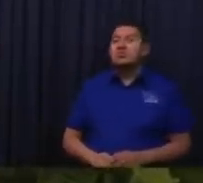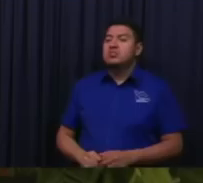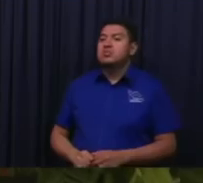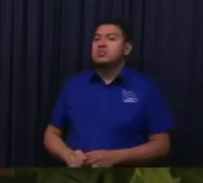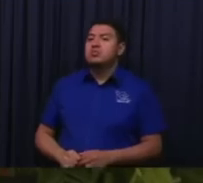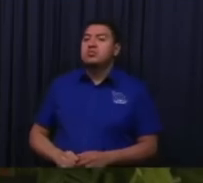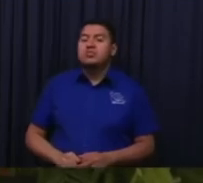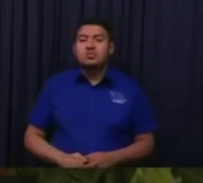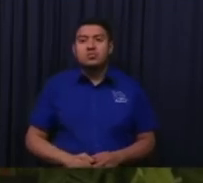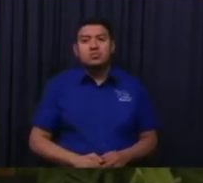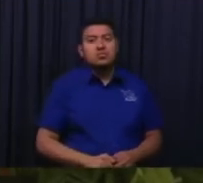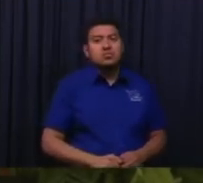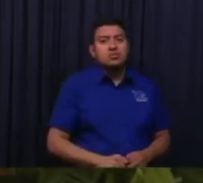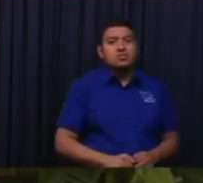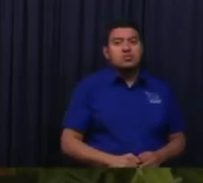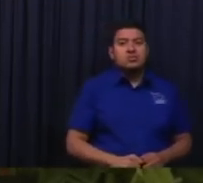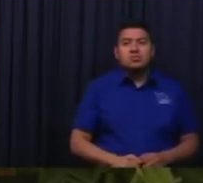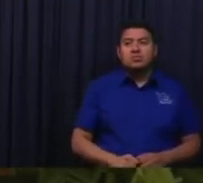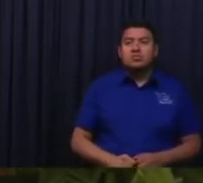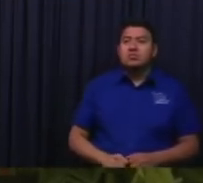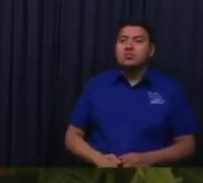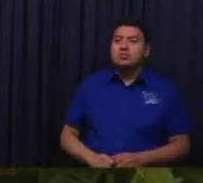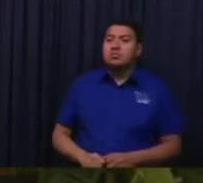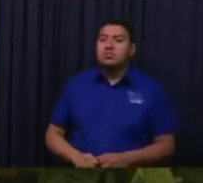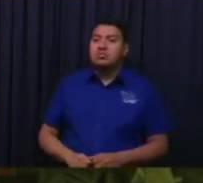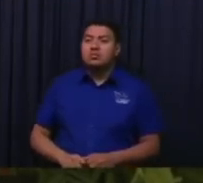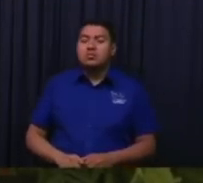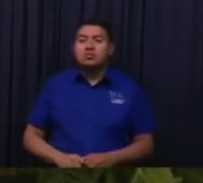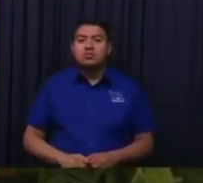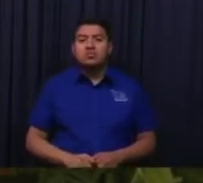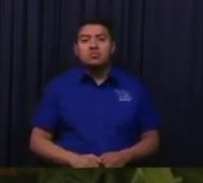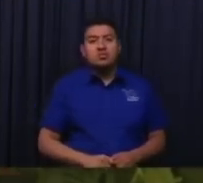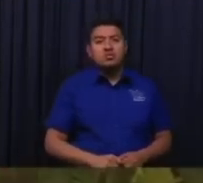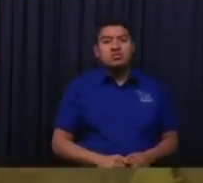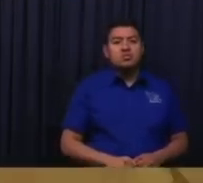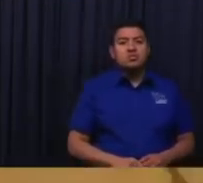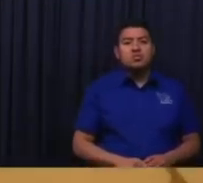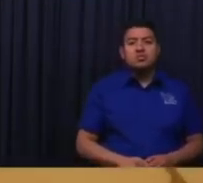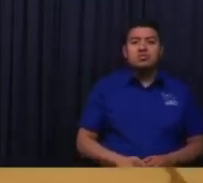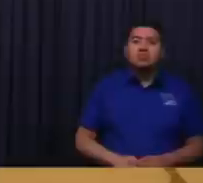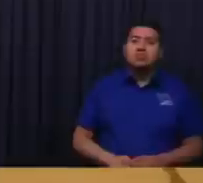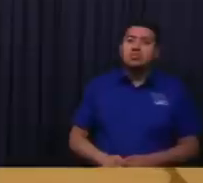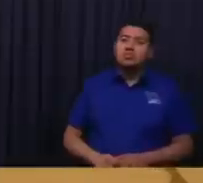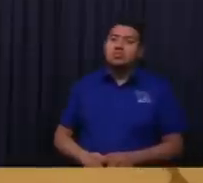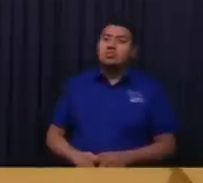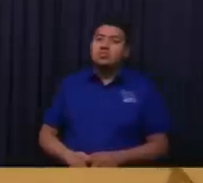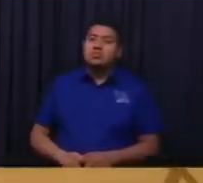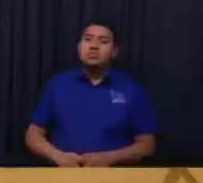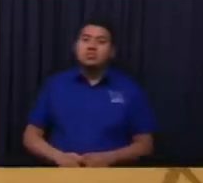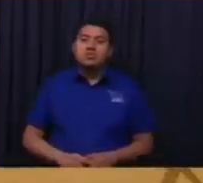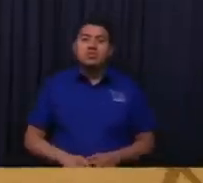a Dios. Vienen alguien más. Recibámoslos. Los hermanos vienen acá por este lado.